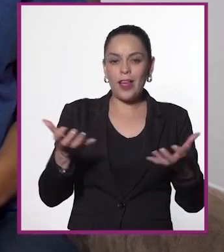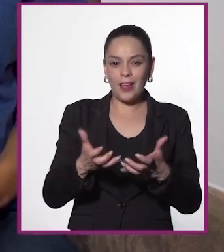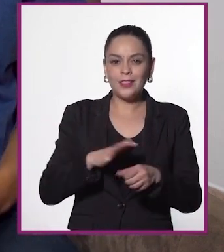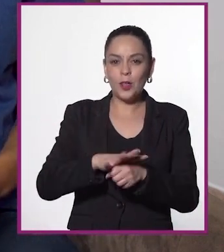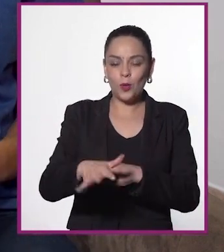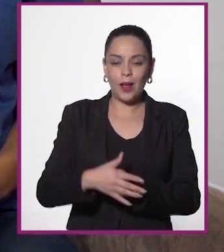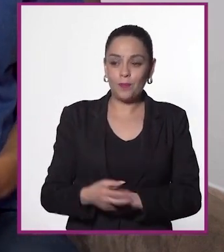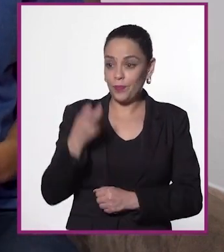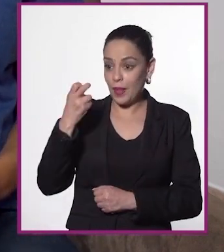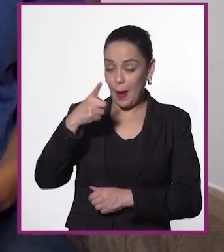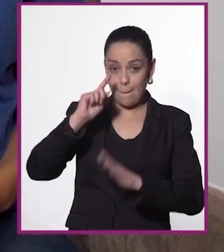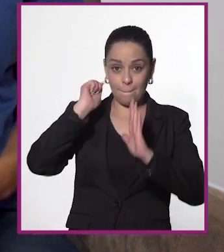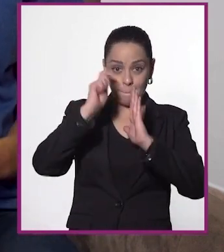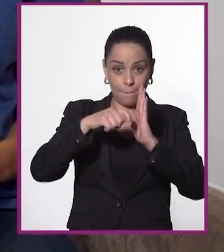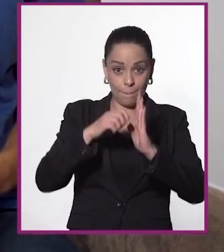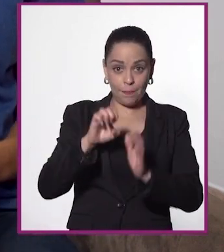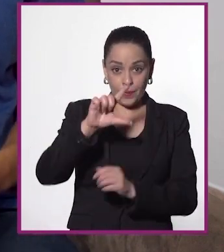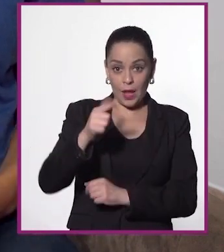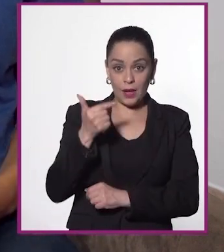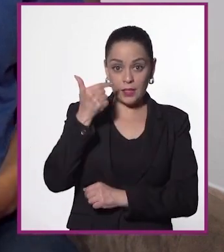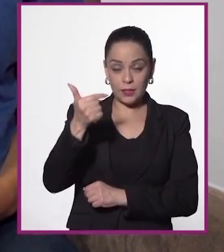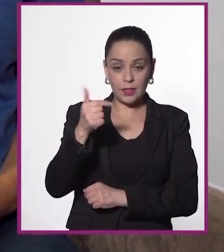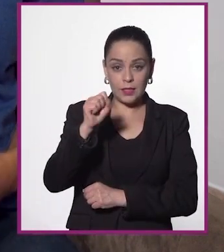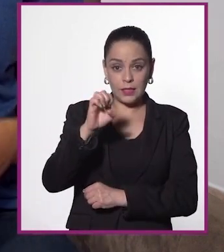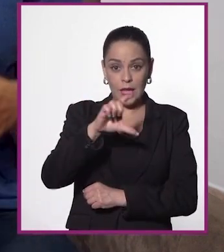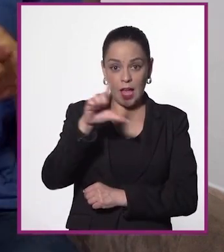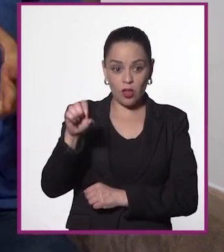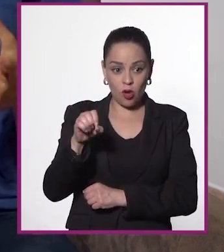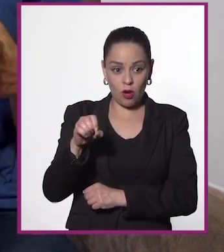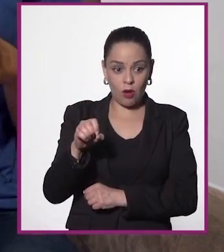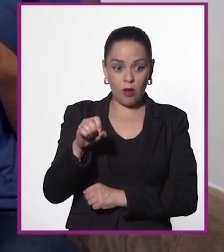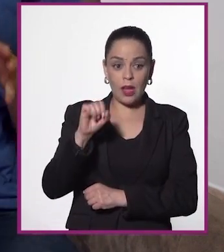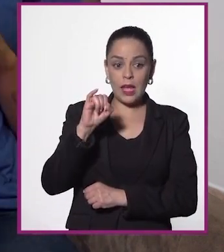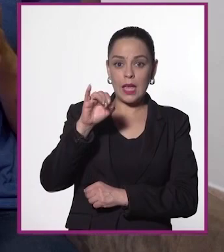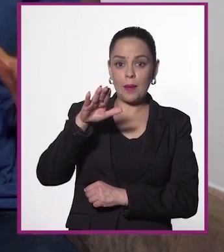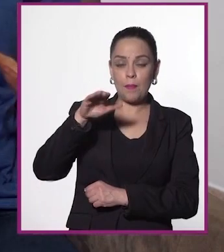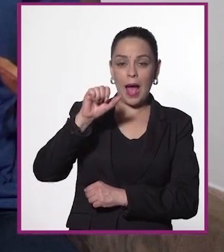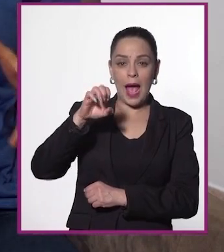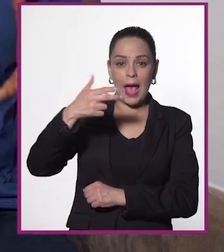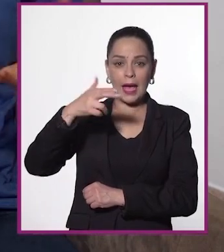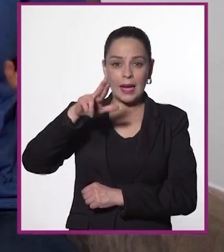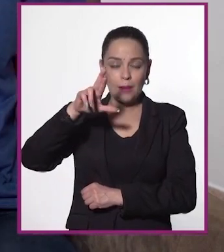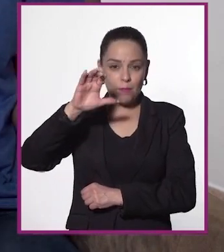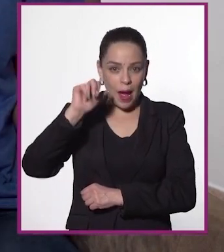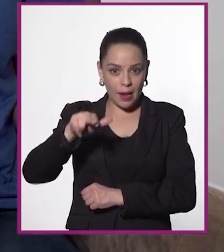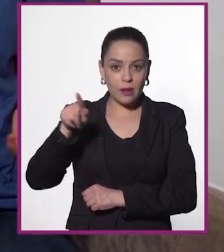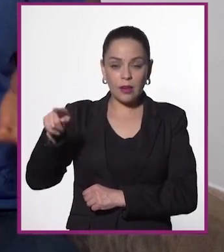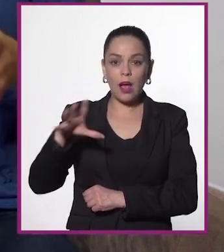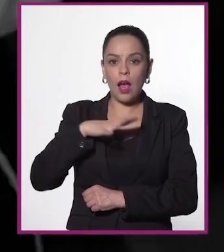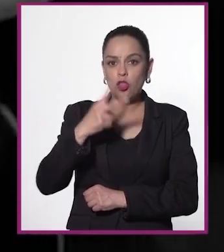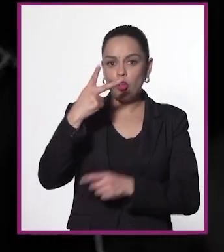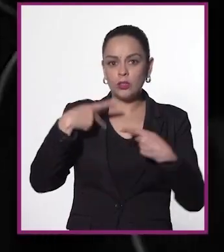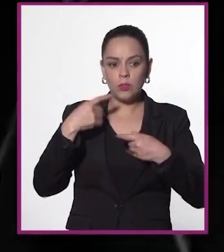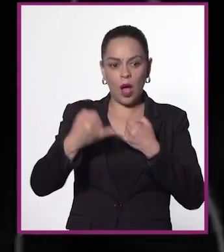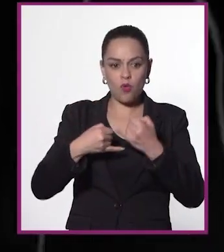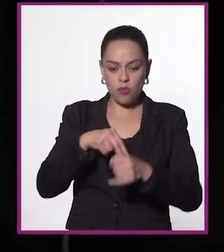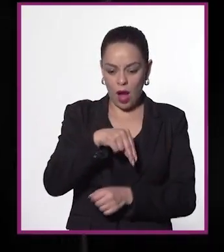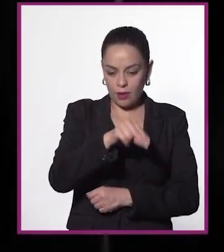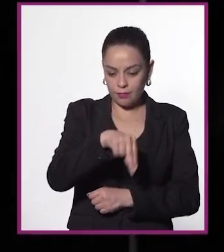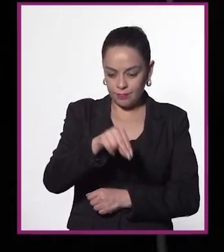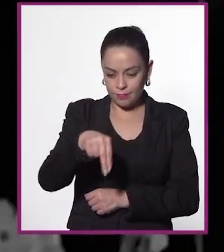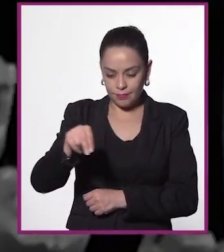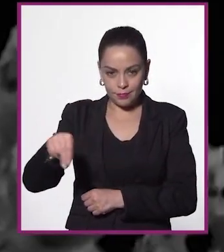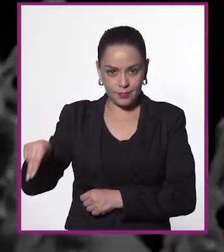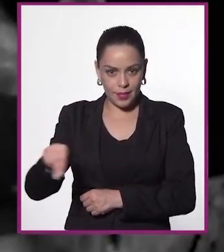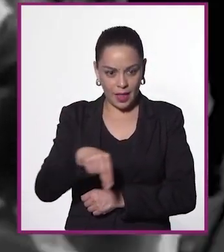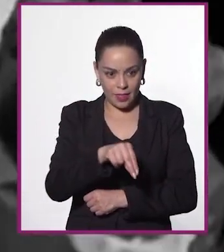de la película El séptimo sello de Ingmar Bergman, se nos presenta a dos personajes jugando ajedrez. Todo esto después de que